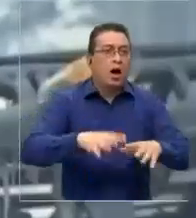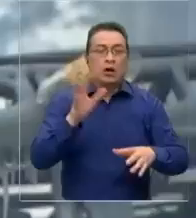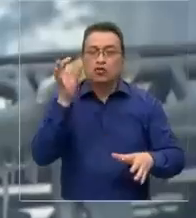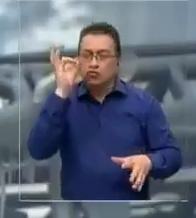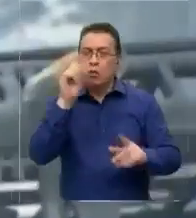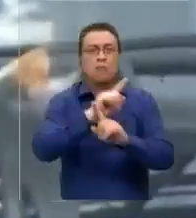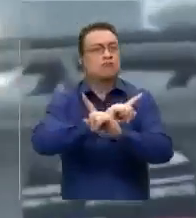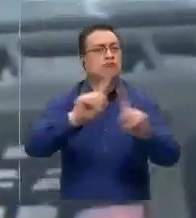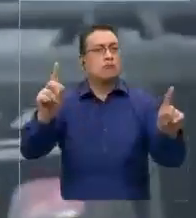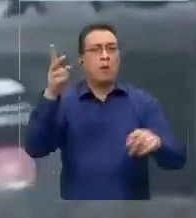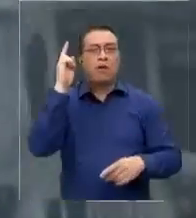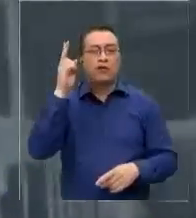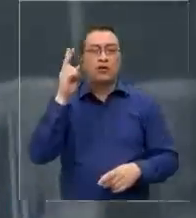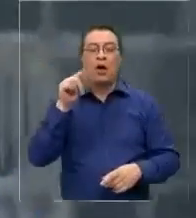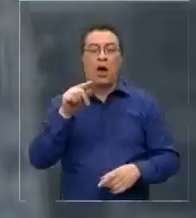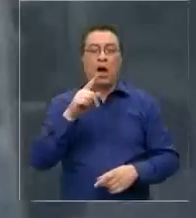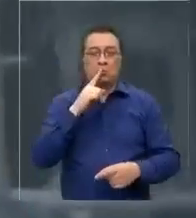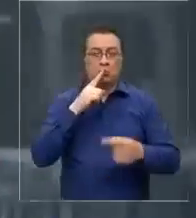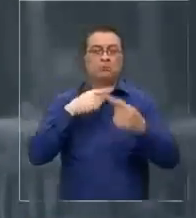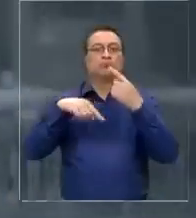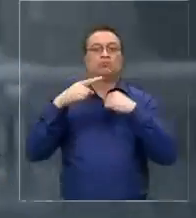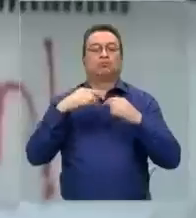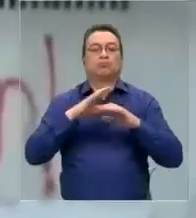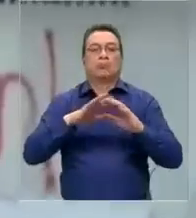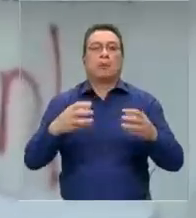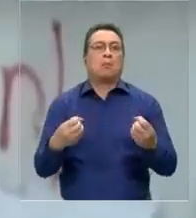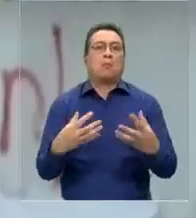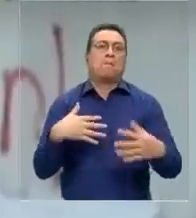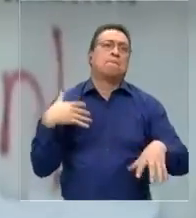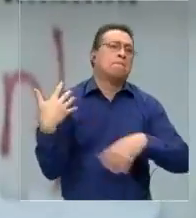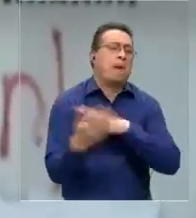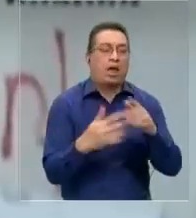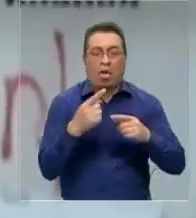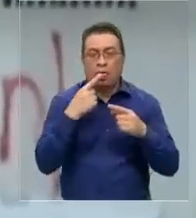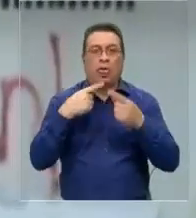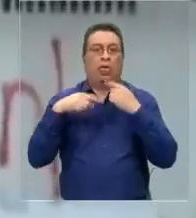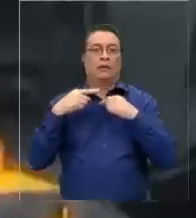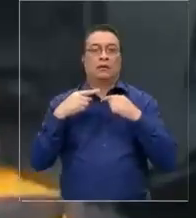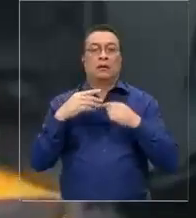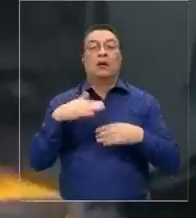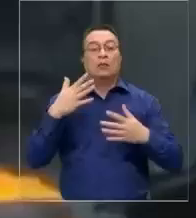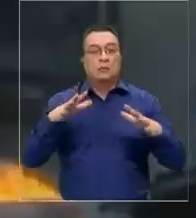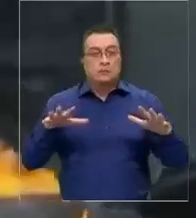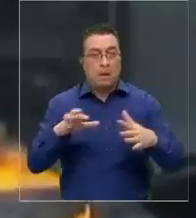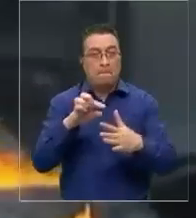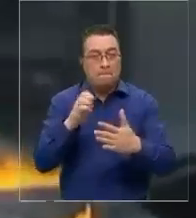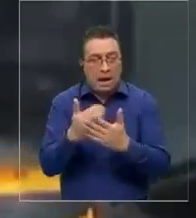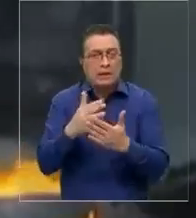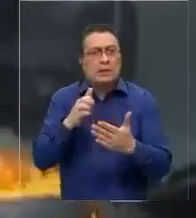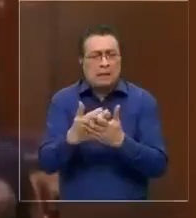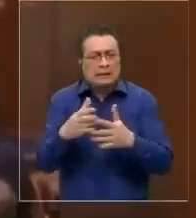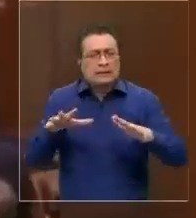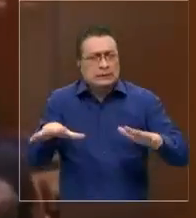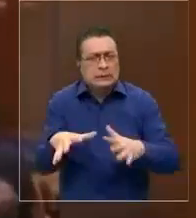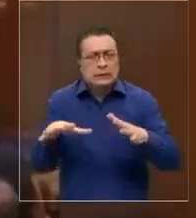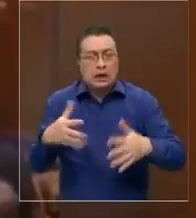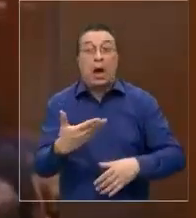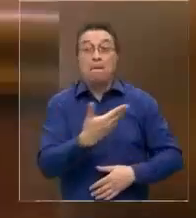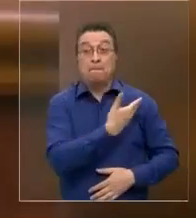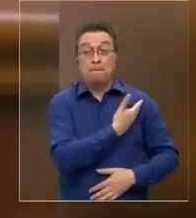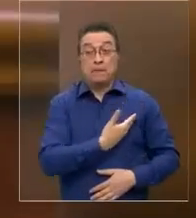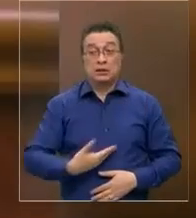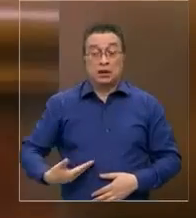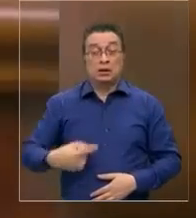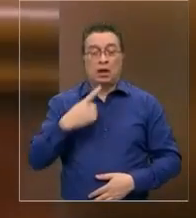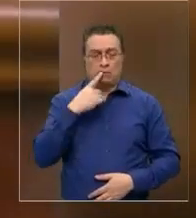reunirse, lo que debió ser revocado porque terminó generando más violencia. Luego de varios intentos de paz infructuosos, el presidente